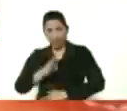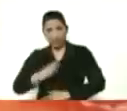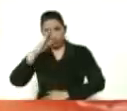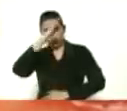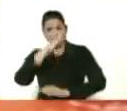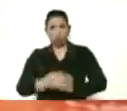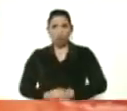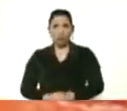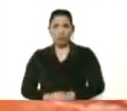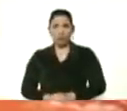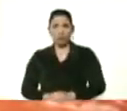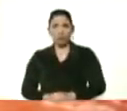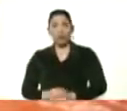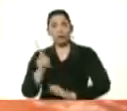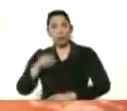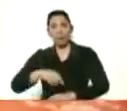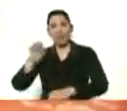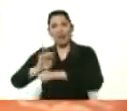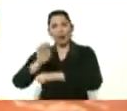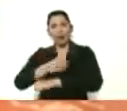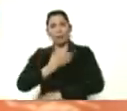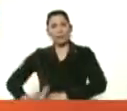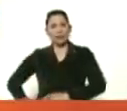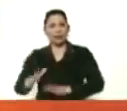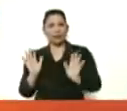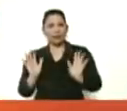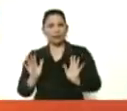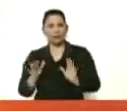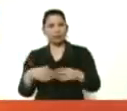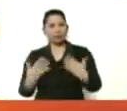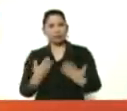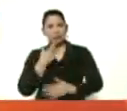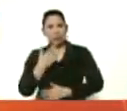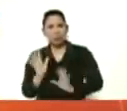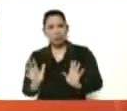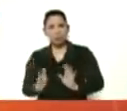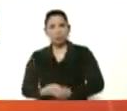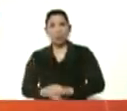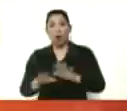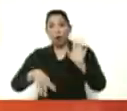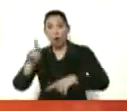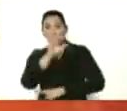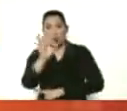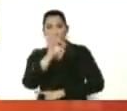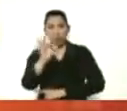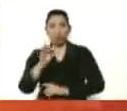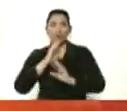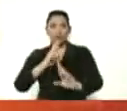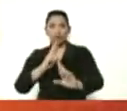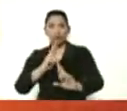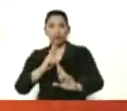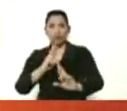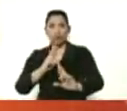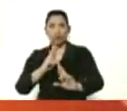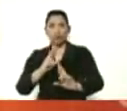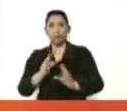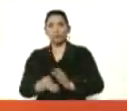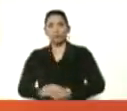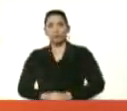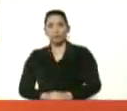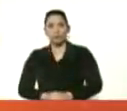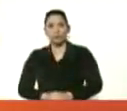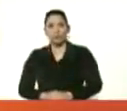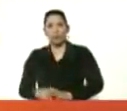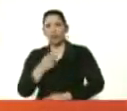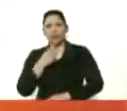Moreno. Y Lenín Moreno, el 1%. Y el 11% es muy, pero muy optimista,